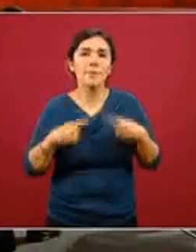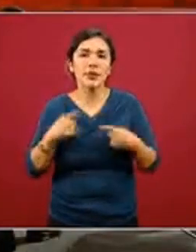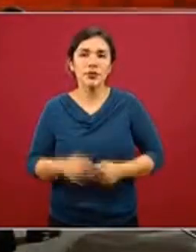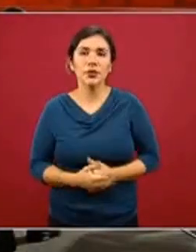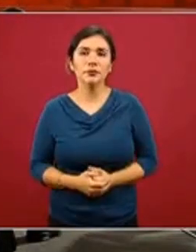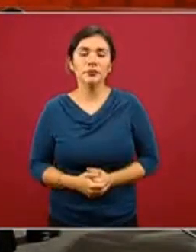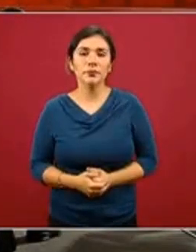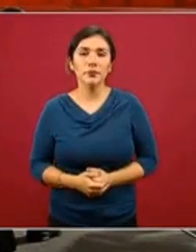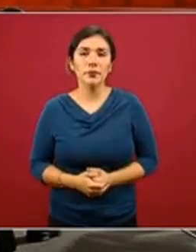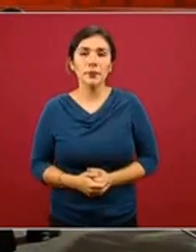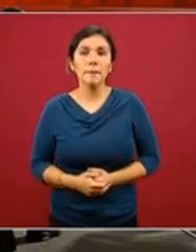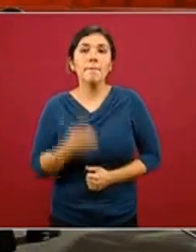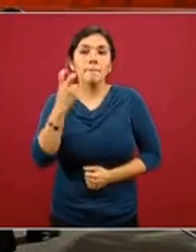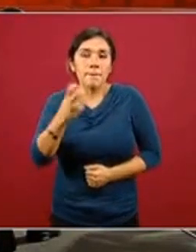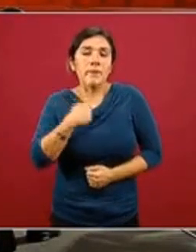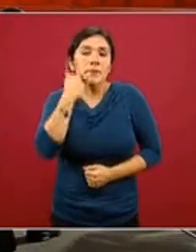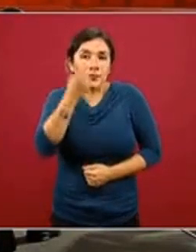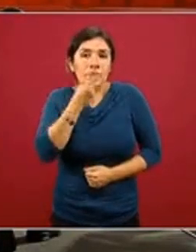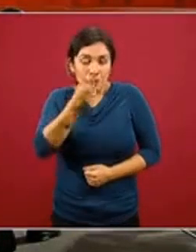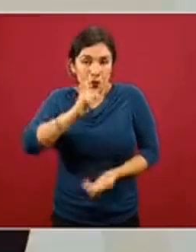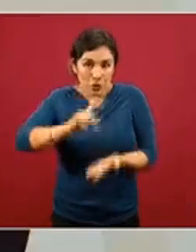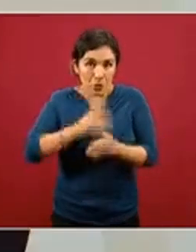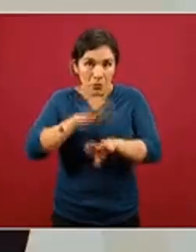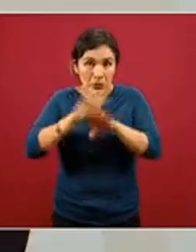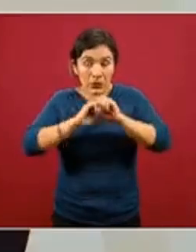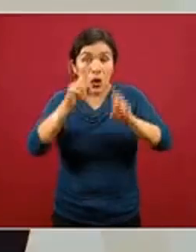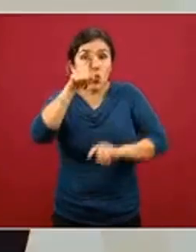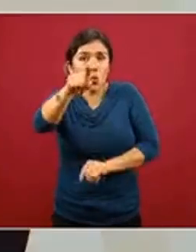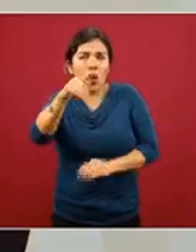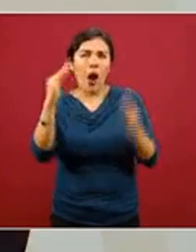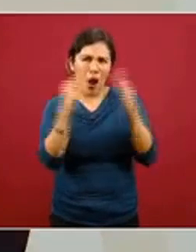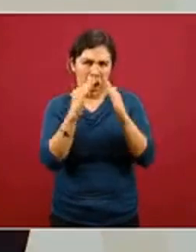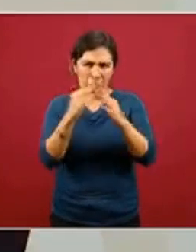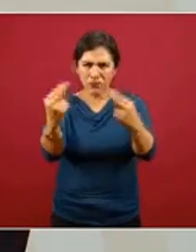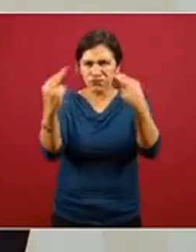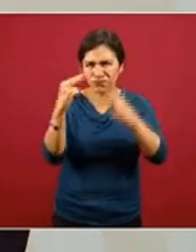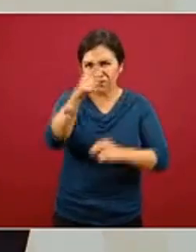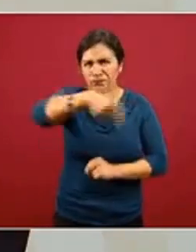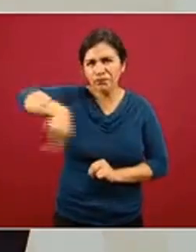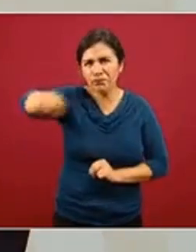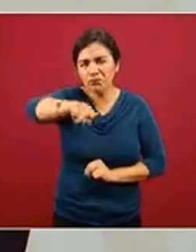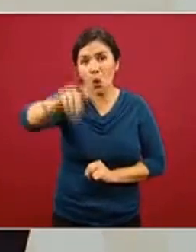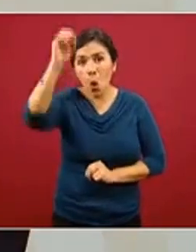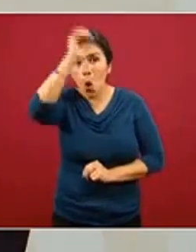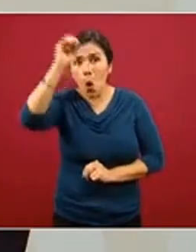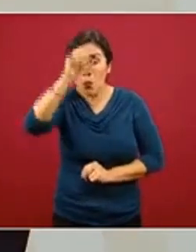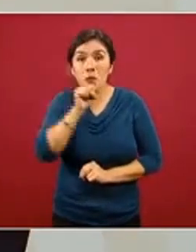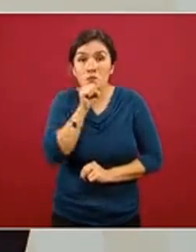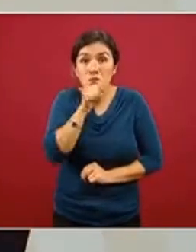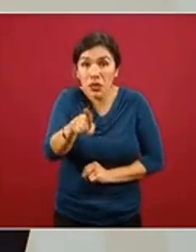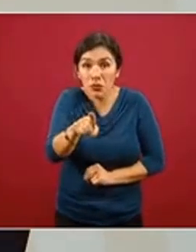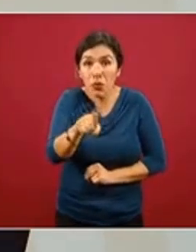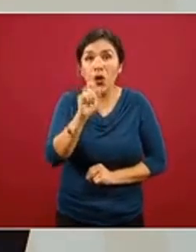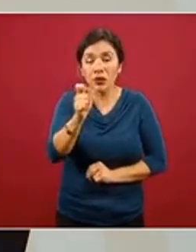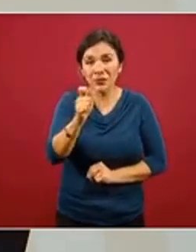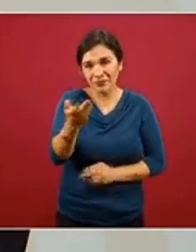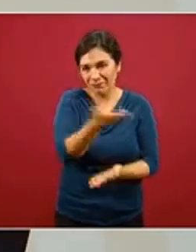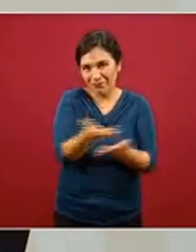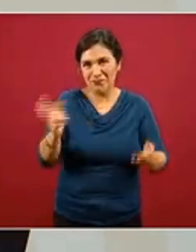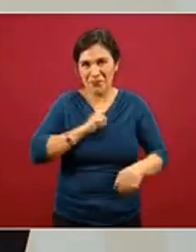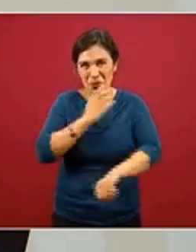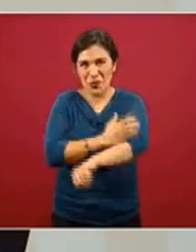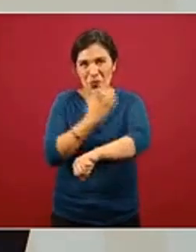personas. Entonces, queríamos dejarlo nuevamente muy claro. Si usted allá en casa opinó lo mismo que las